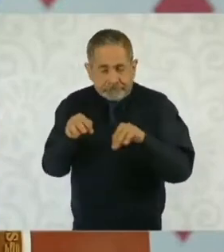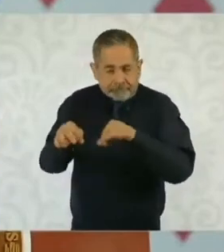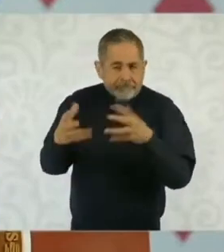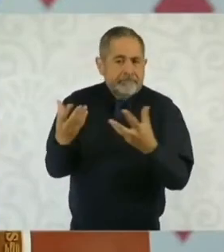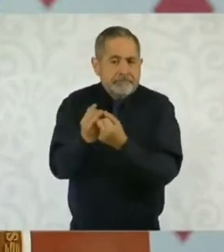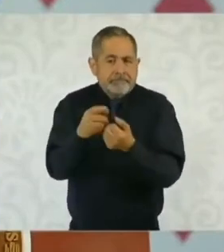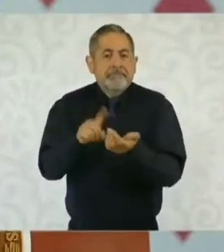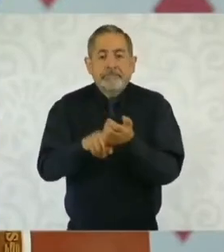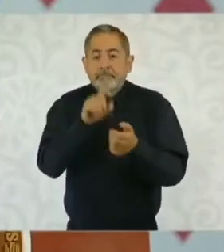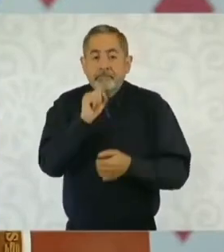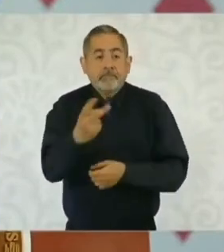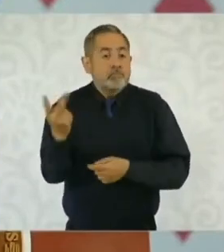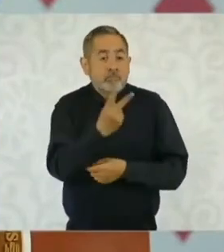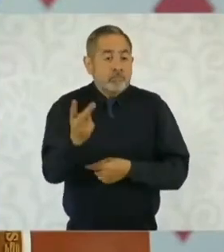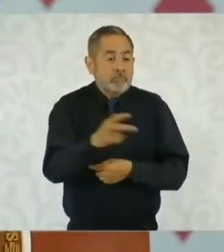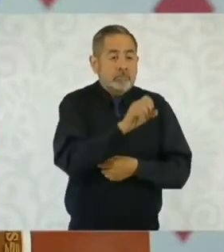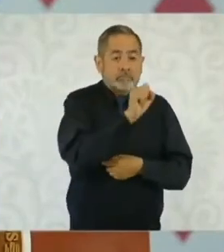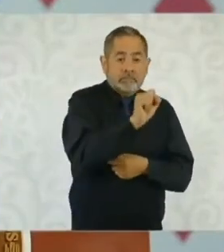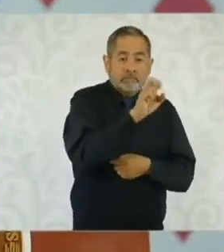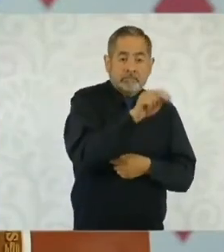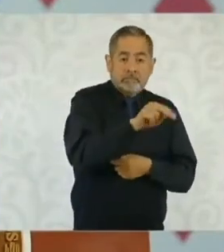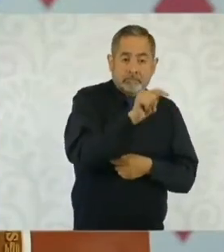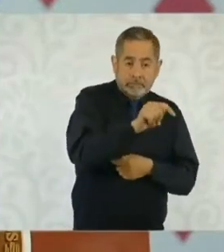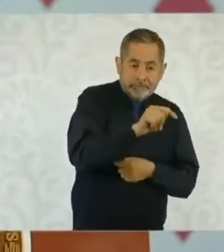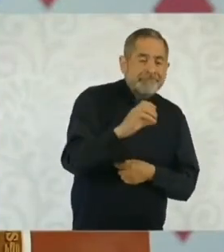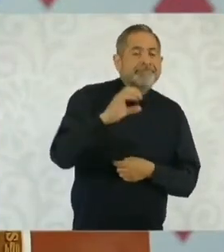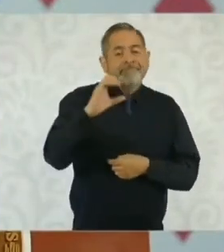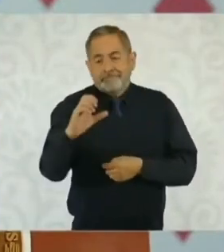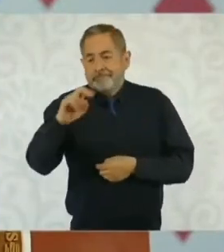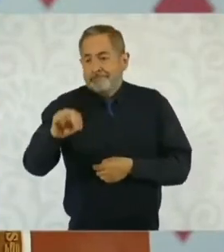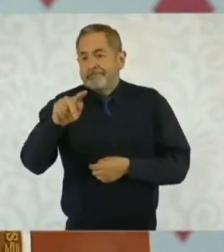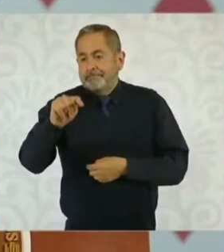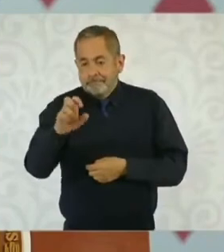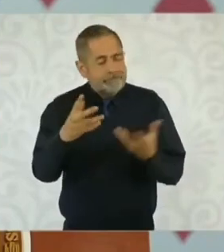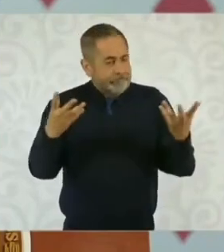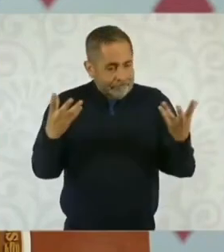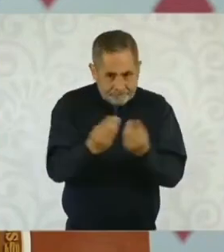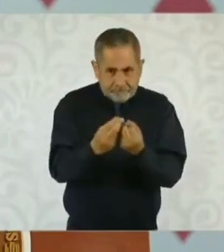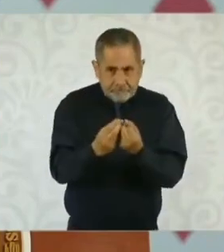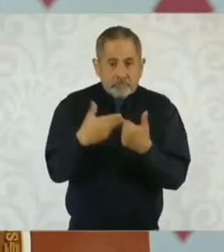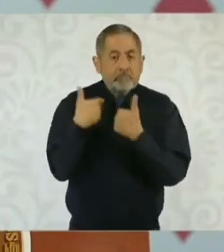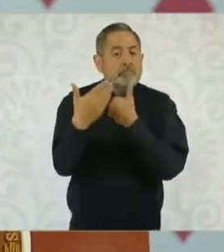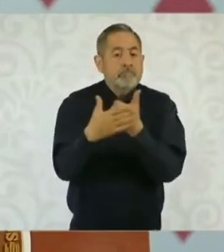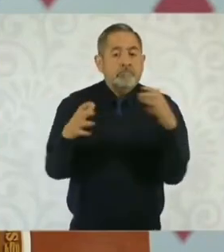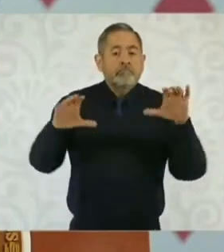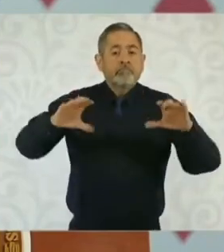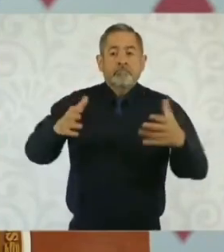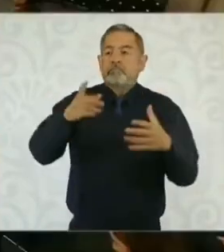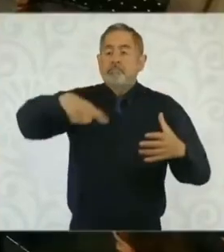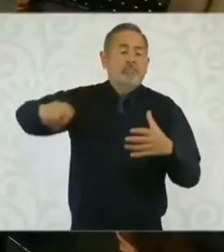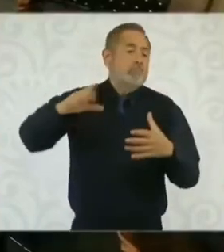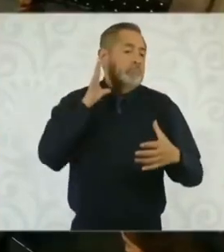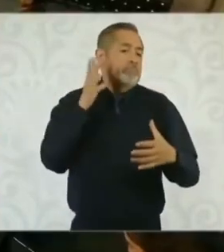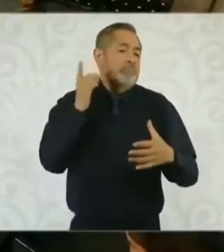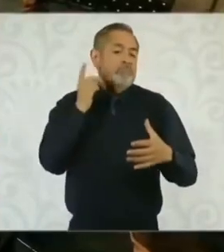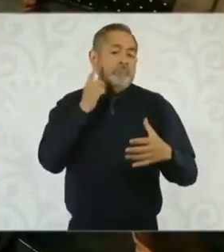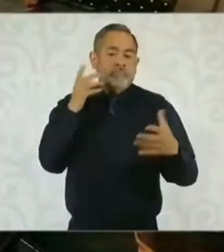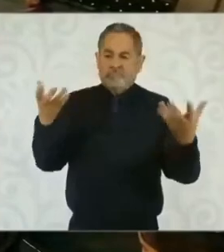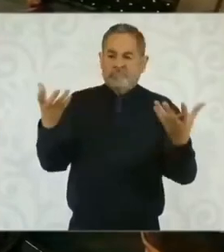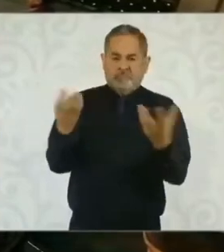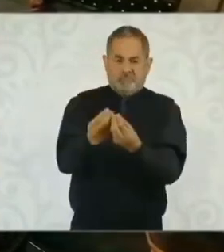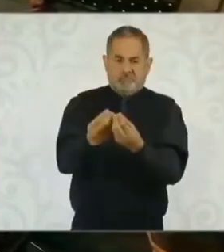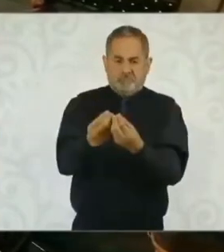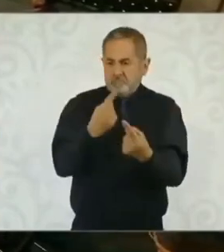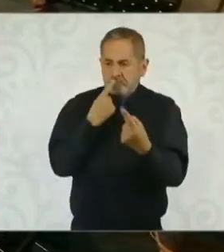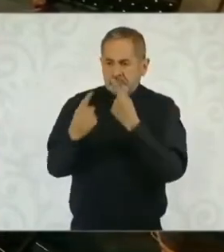con el CENTE y con la CENTE. De hecho, se van a abrir algunas mesas de trabajo con el Congreso para iniciar ese proceso